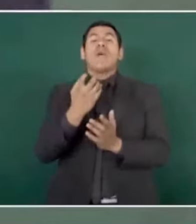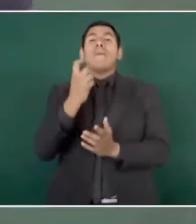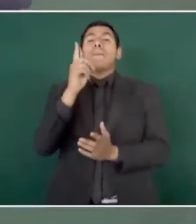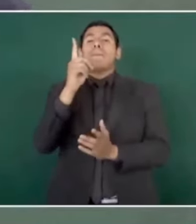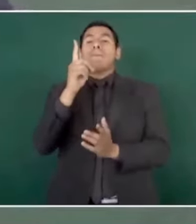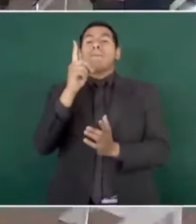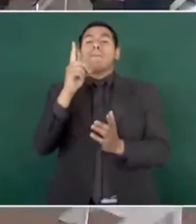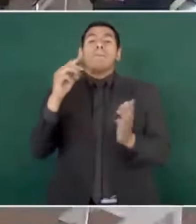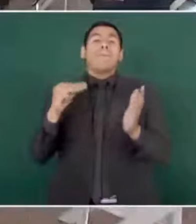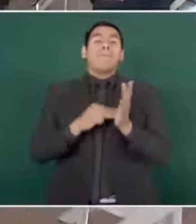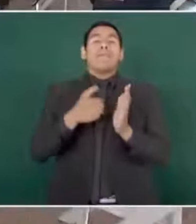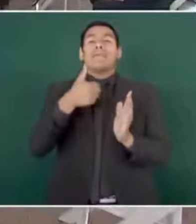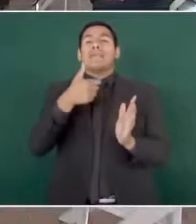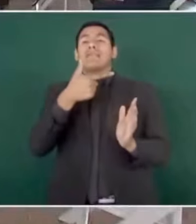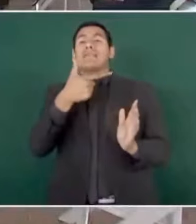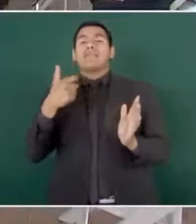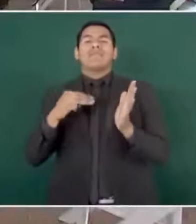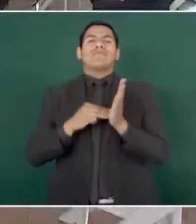que